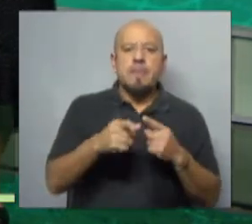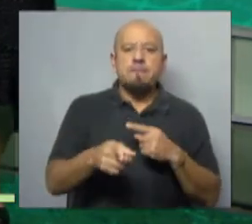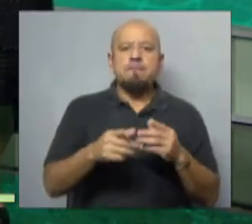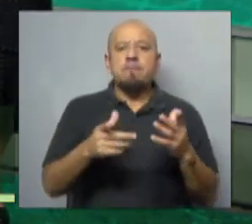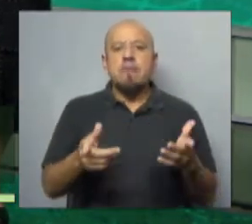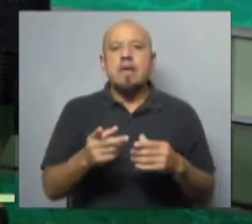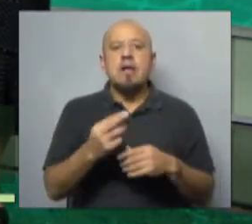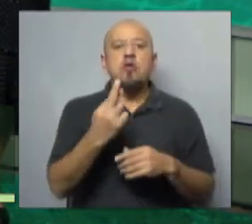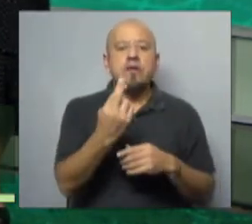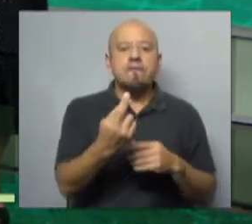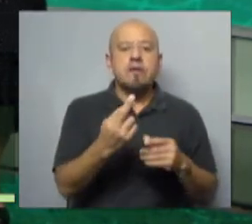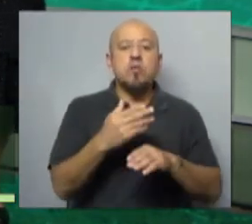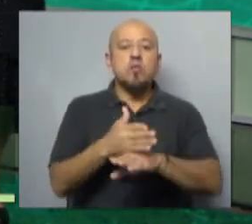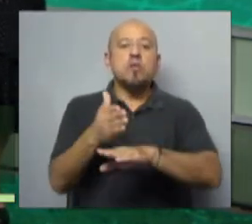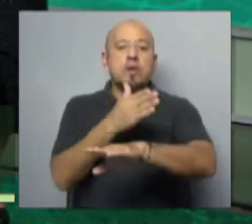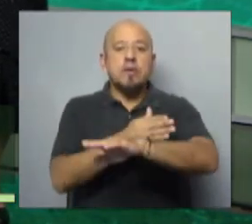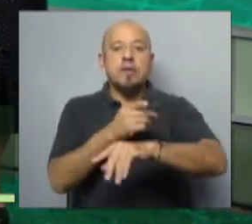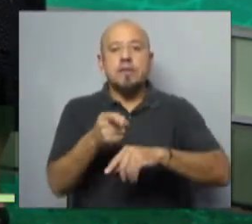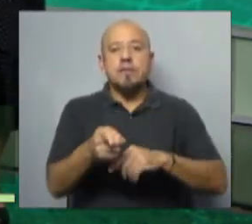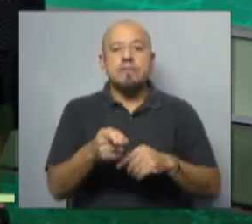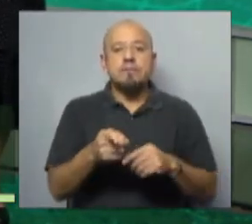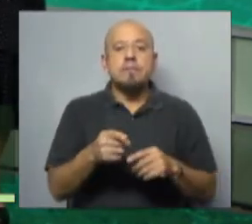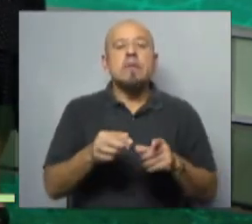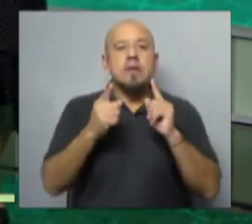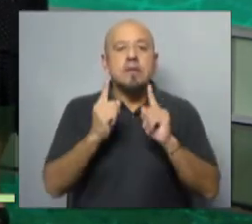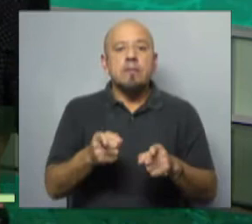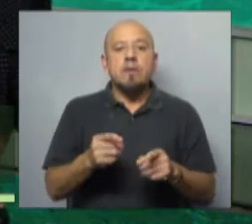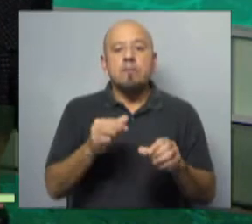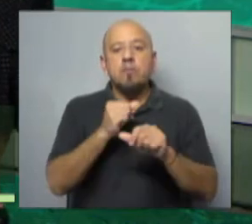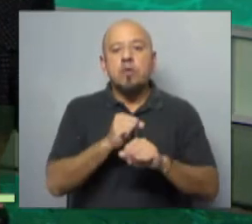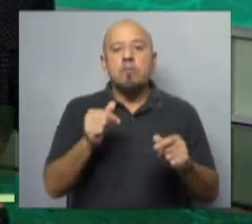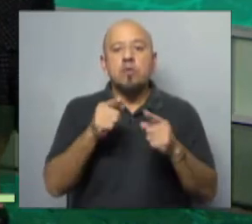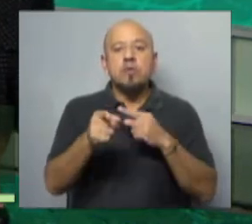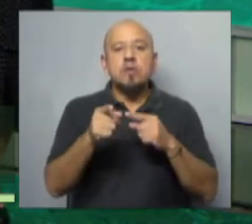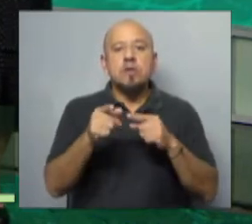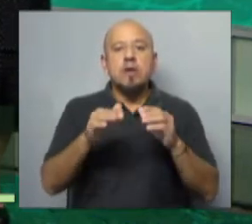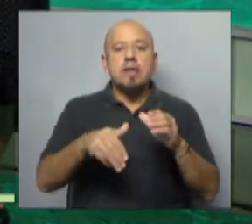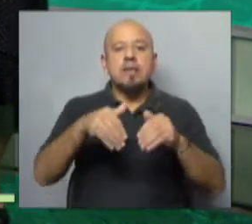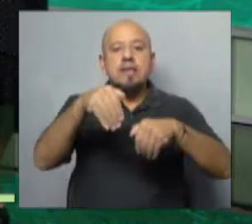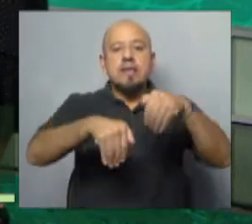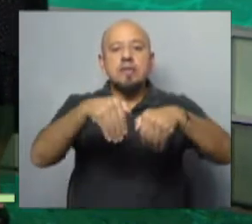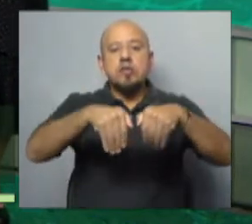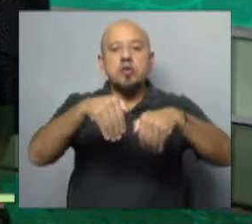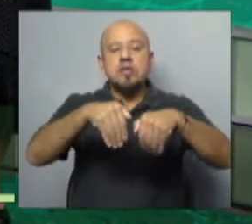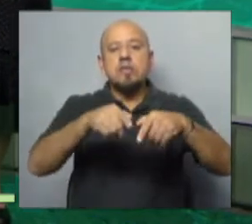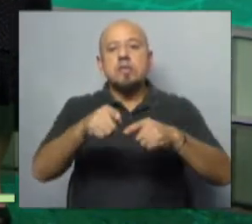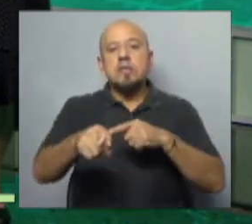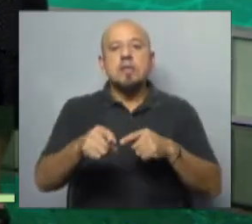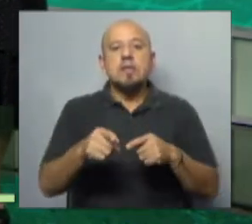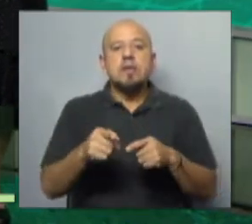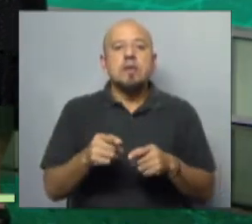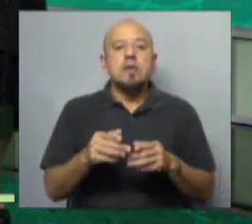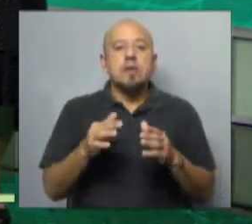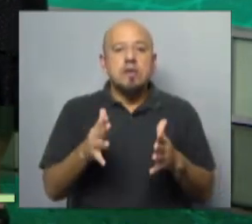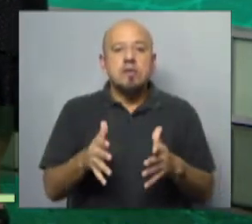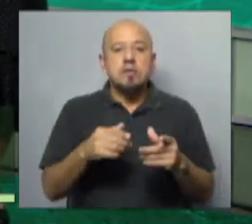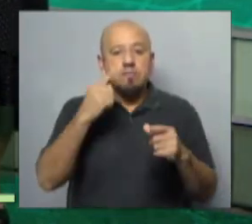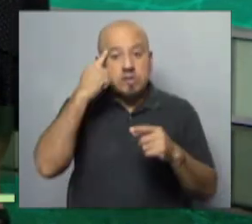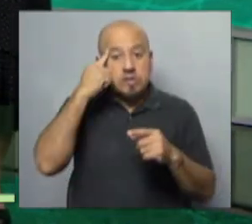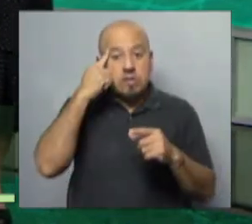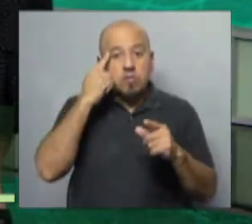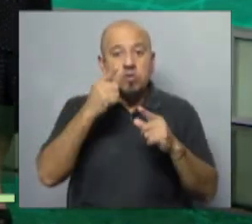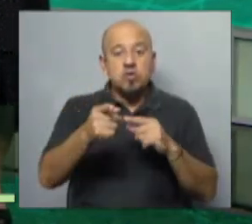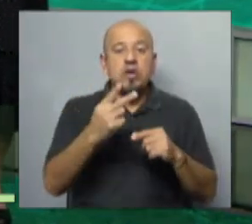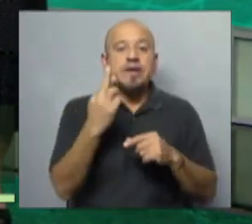referéndums anteriores a este y también en relación a las elecciones nacionales bien entonces si pensamos en los